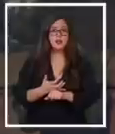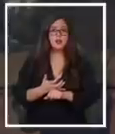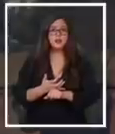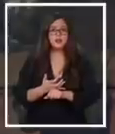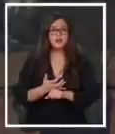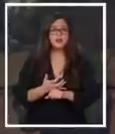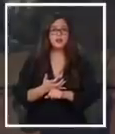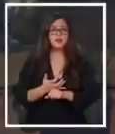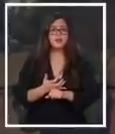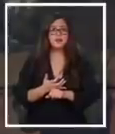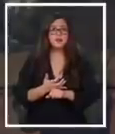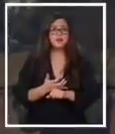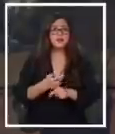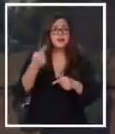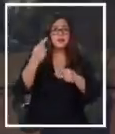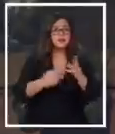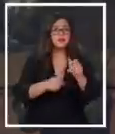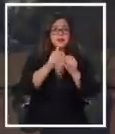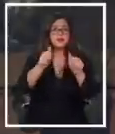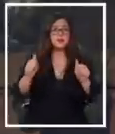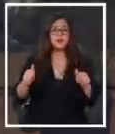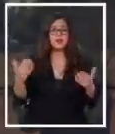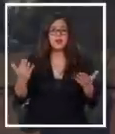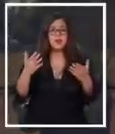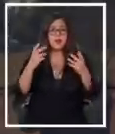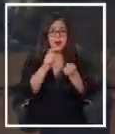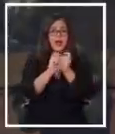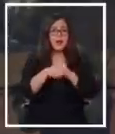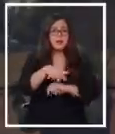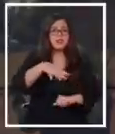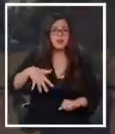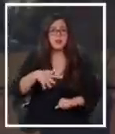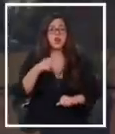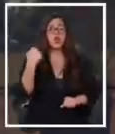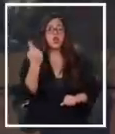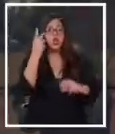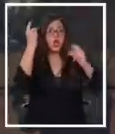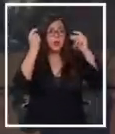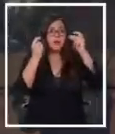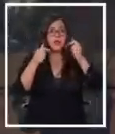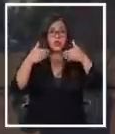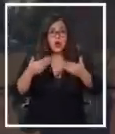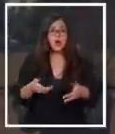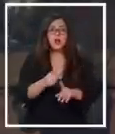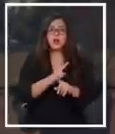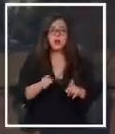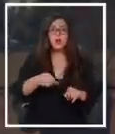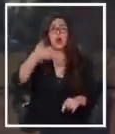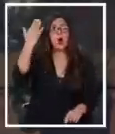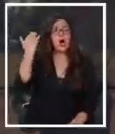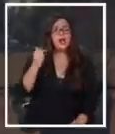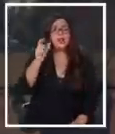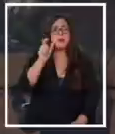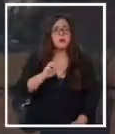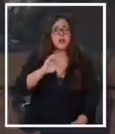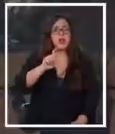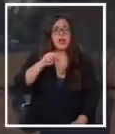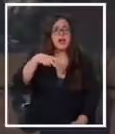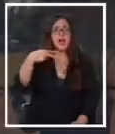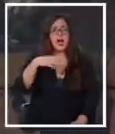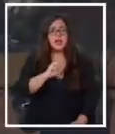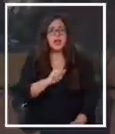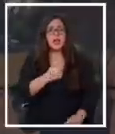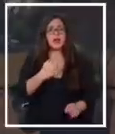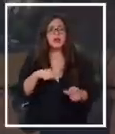liderados por diferentes autoridades para poder cambiar esta situación no sólo nos estamos inventando la rueda en esto lo intento el señor engaña en su momento lo intento